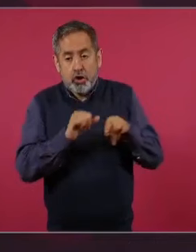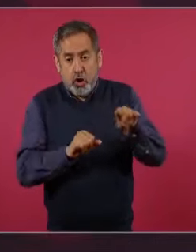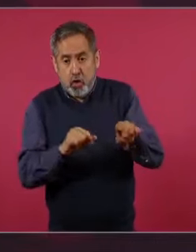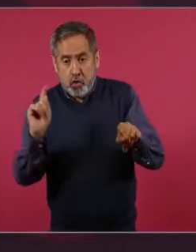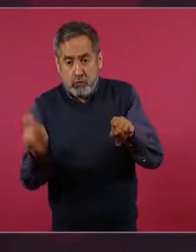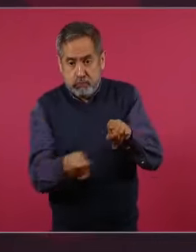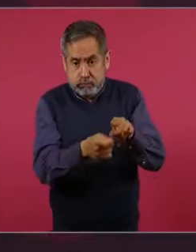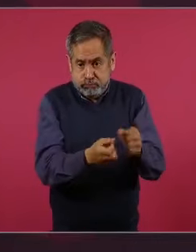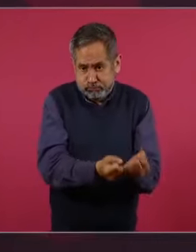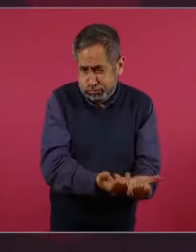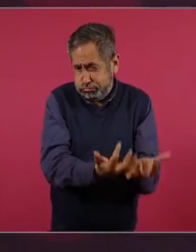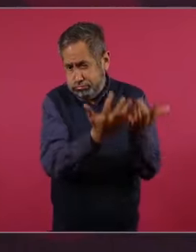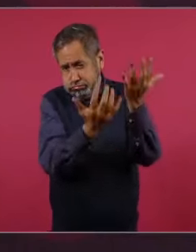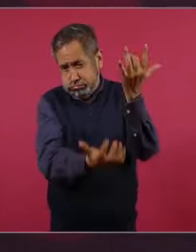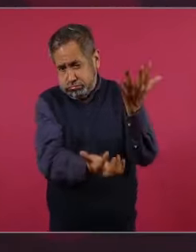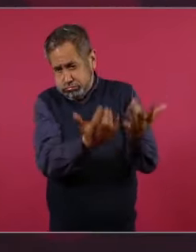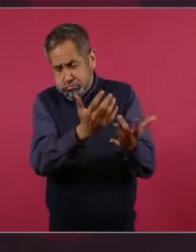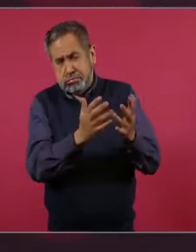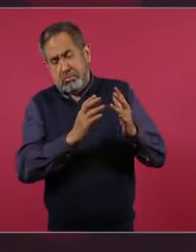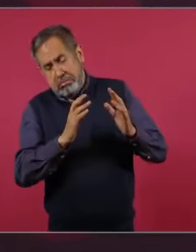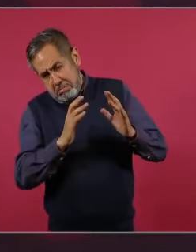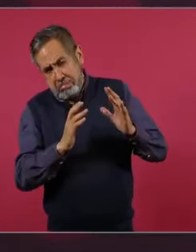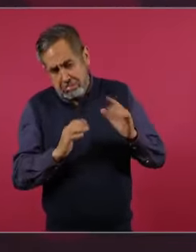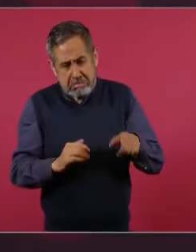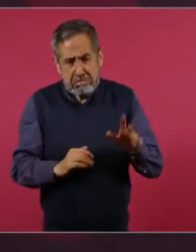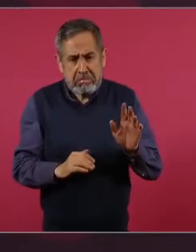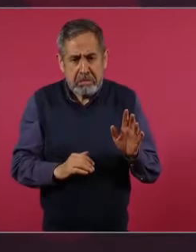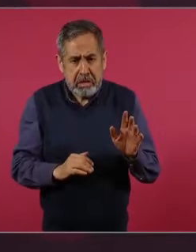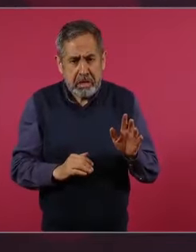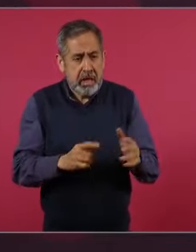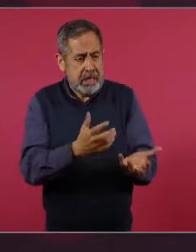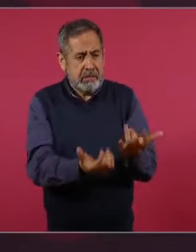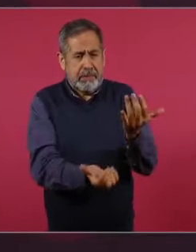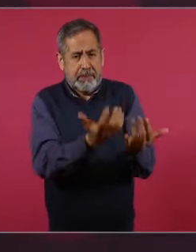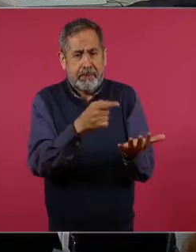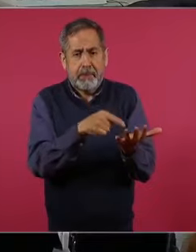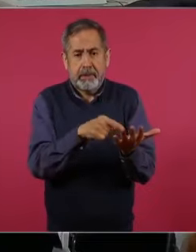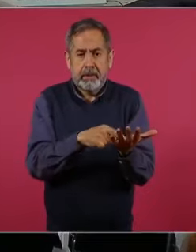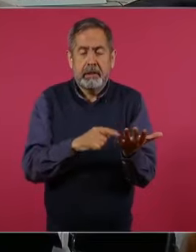¿no? Y es vehículo incendiado,